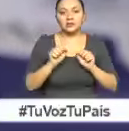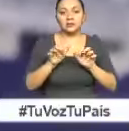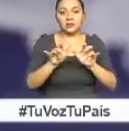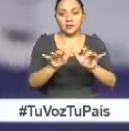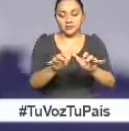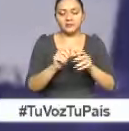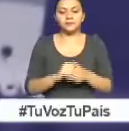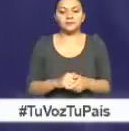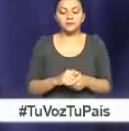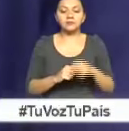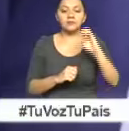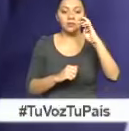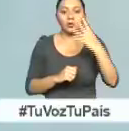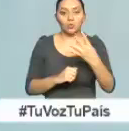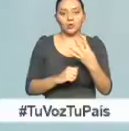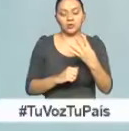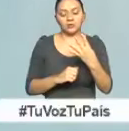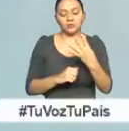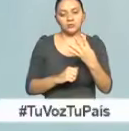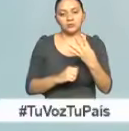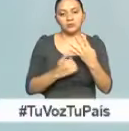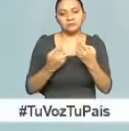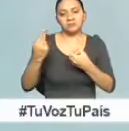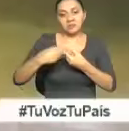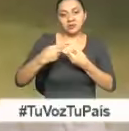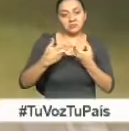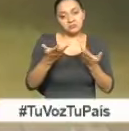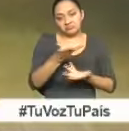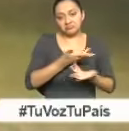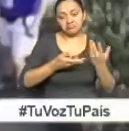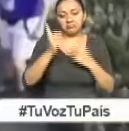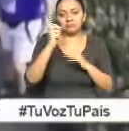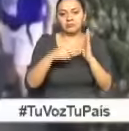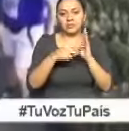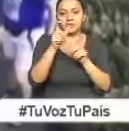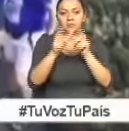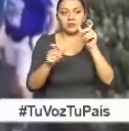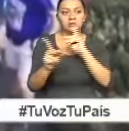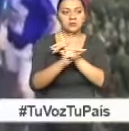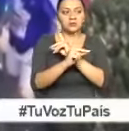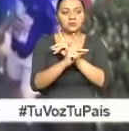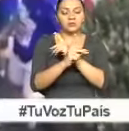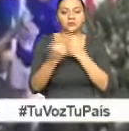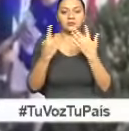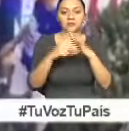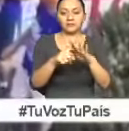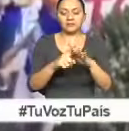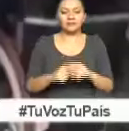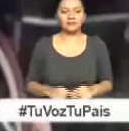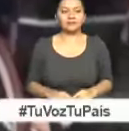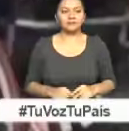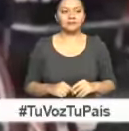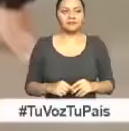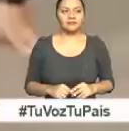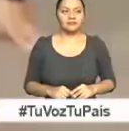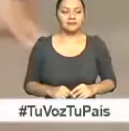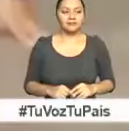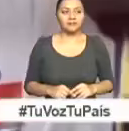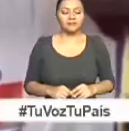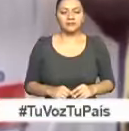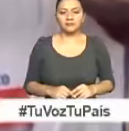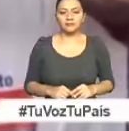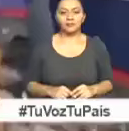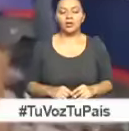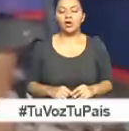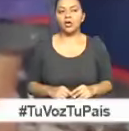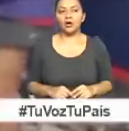Esta es la cuarta edición y se prevé la participación de 1.000 personas con discapacidad en las diferentes categorías. Ahí tenemos padres que